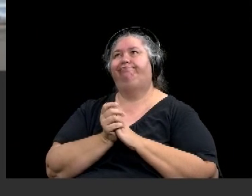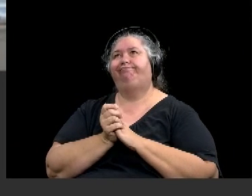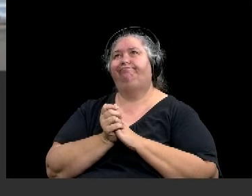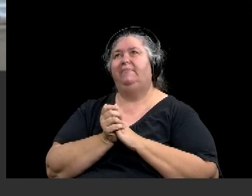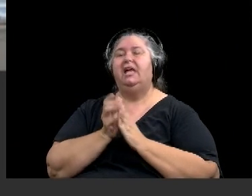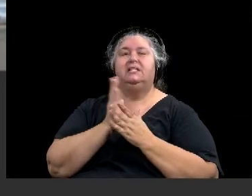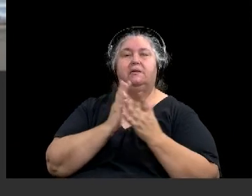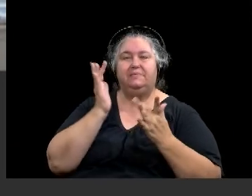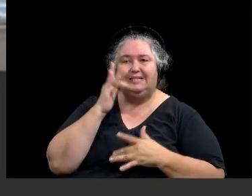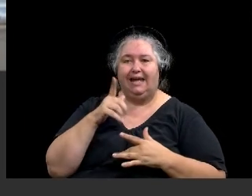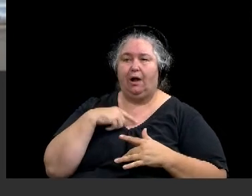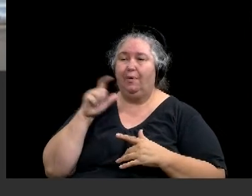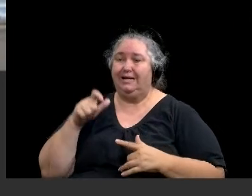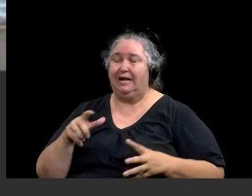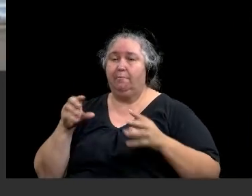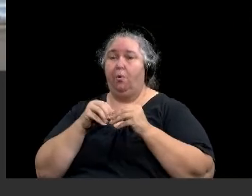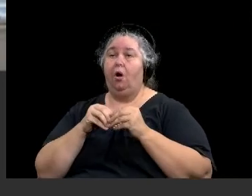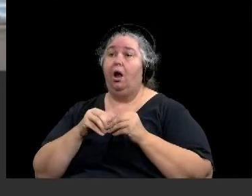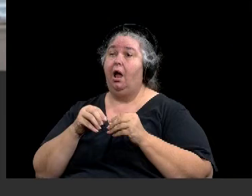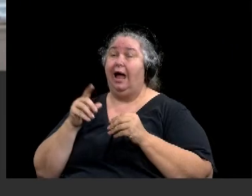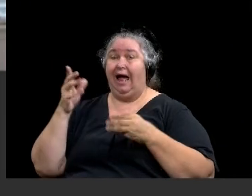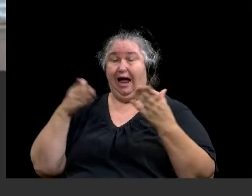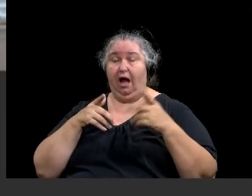y empiezan a